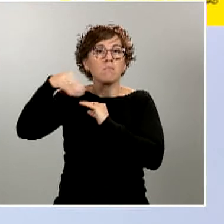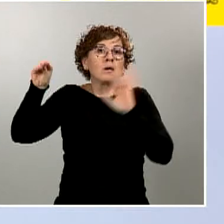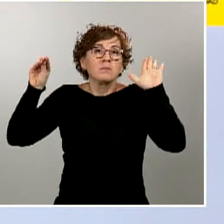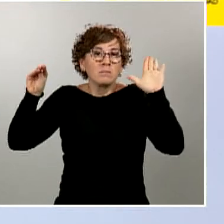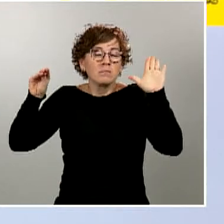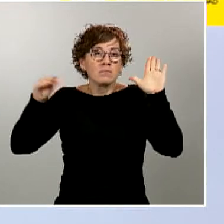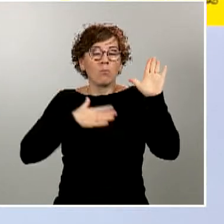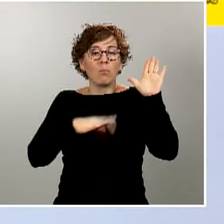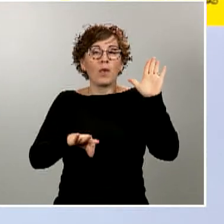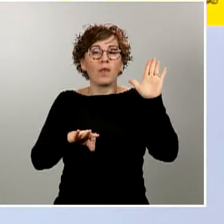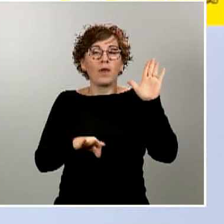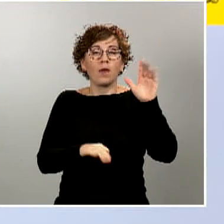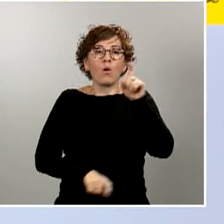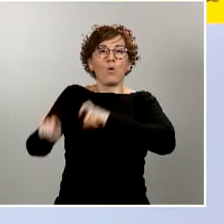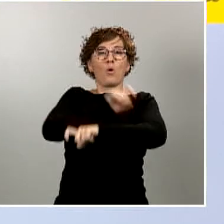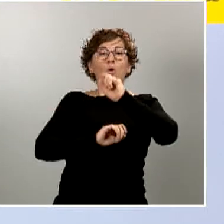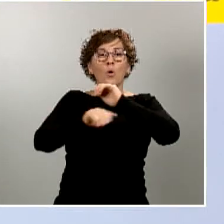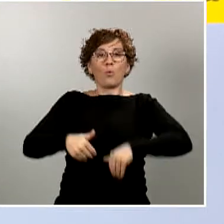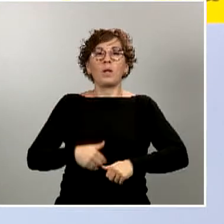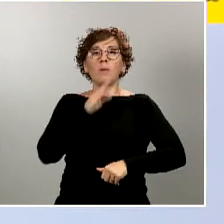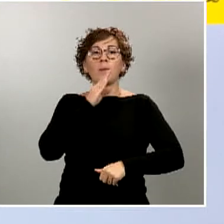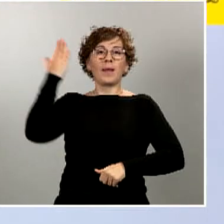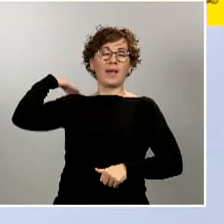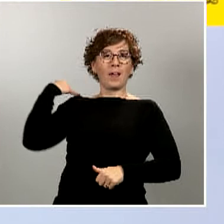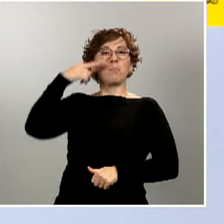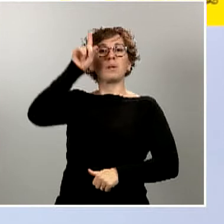en la situación del primer estado de alarma.